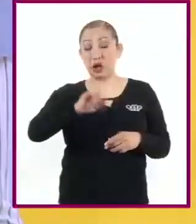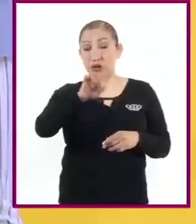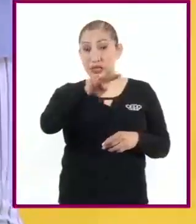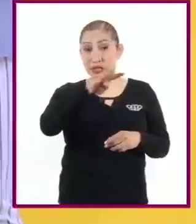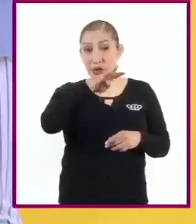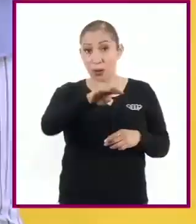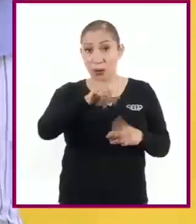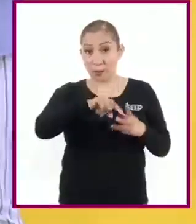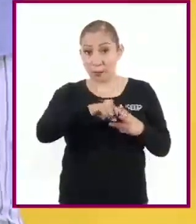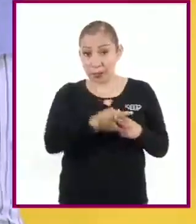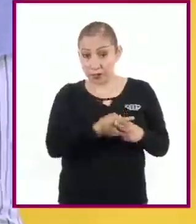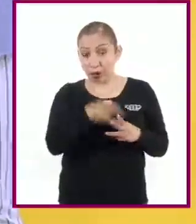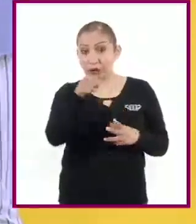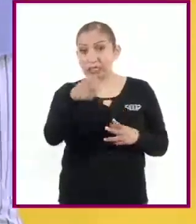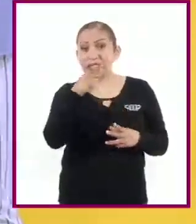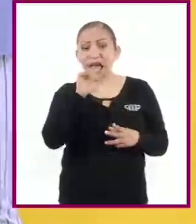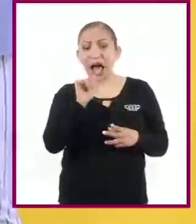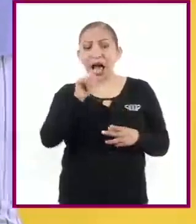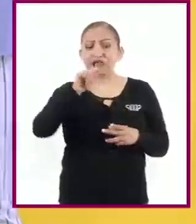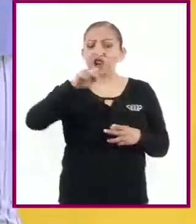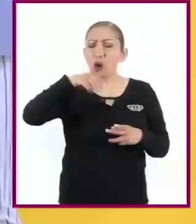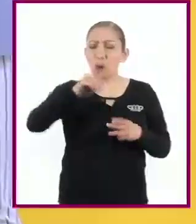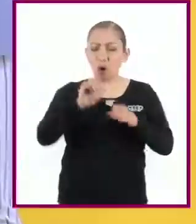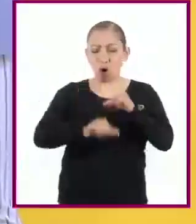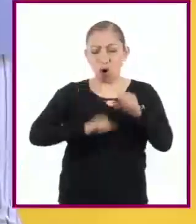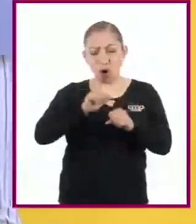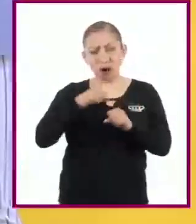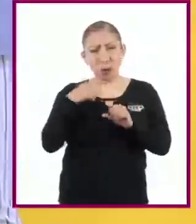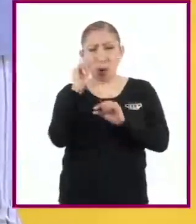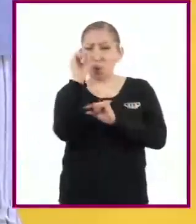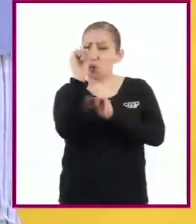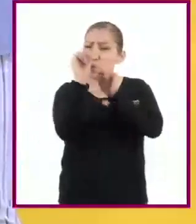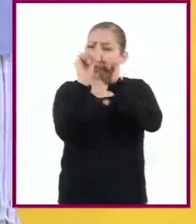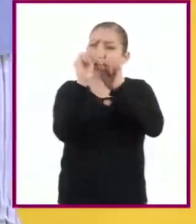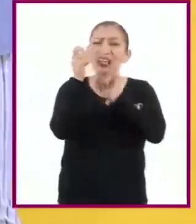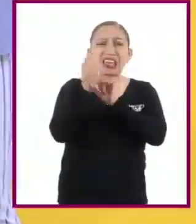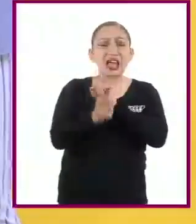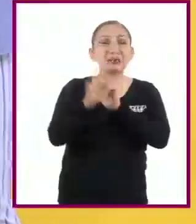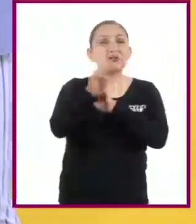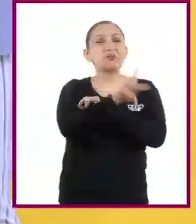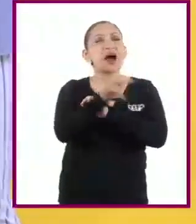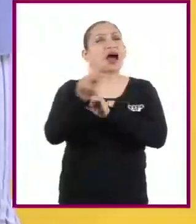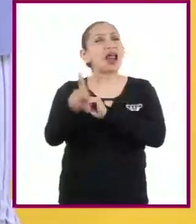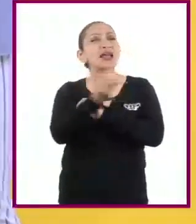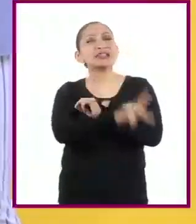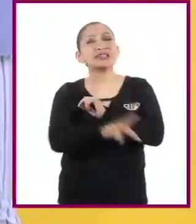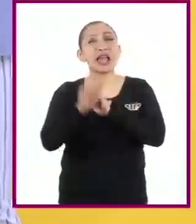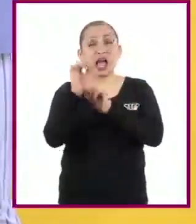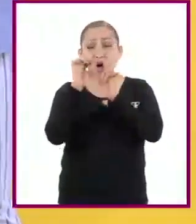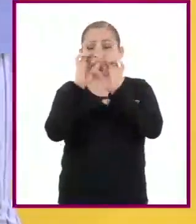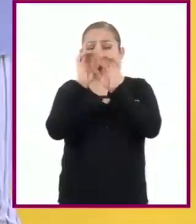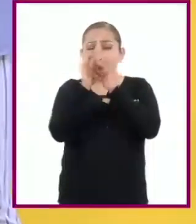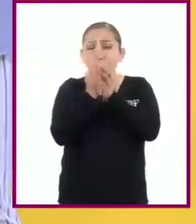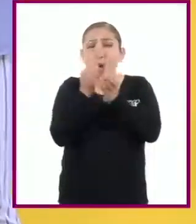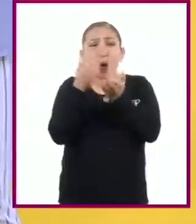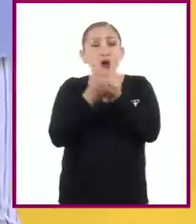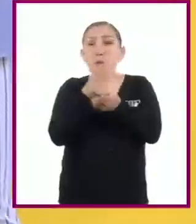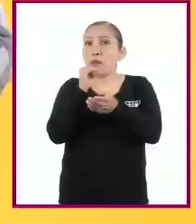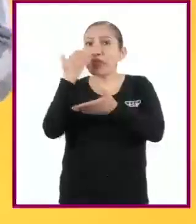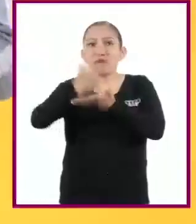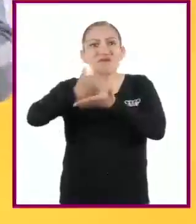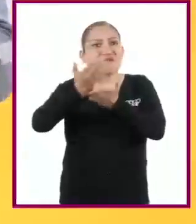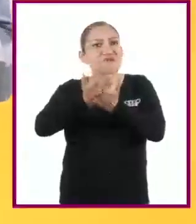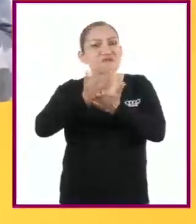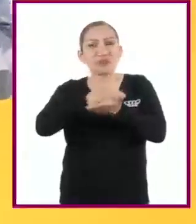XIX, consideraba que el átomo era una partícula pequeñísima similar a una esfera sólida que no podía